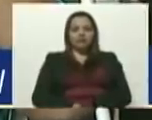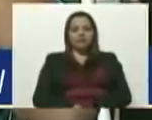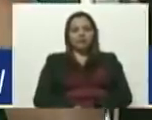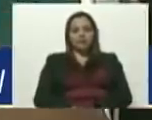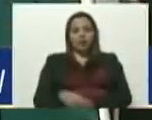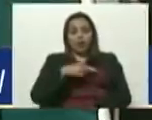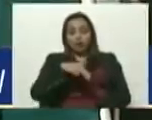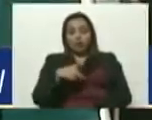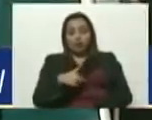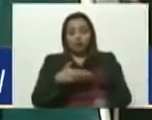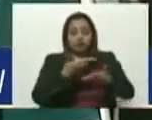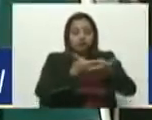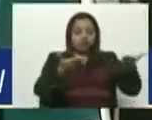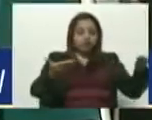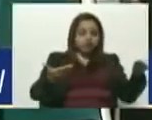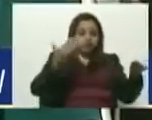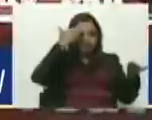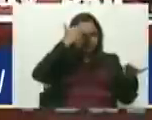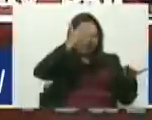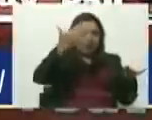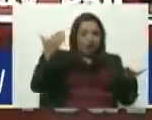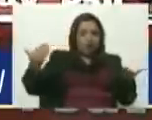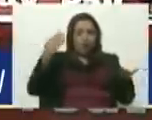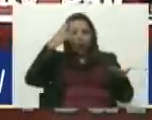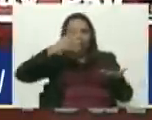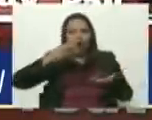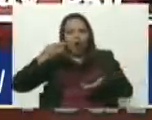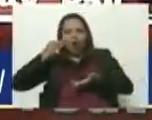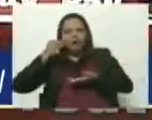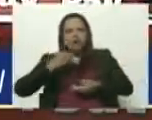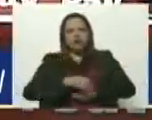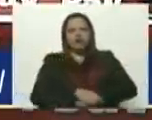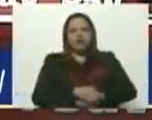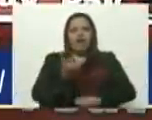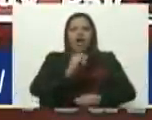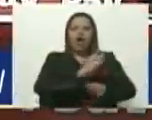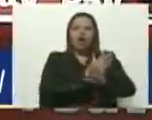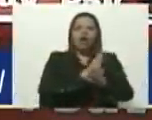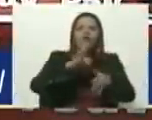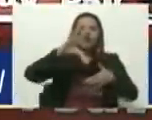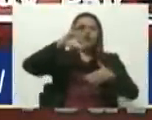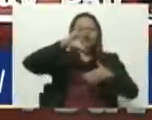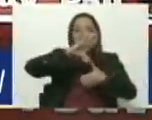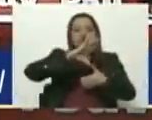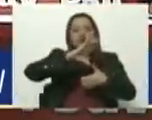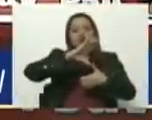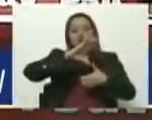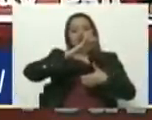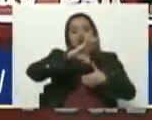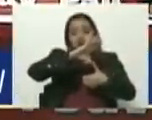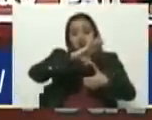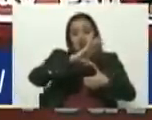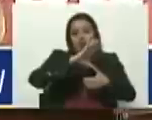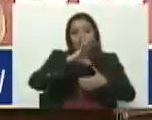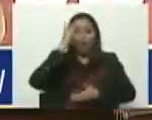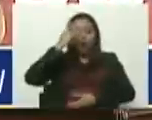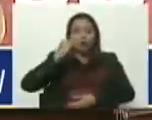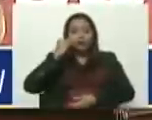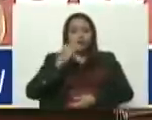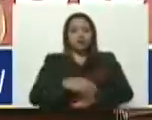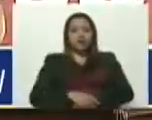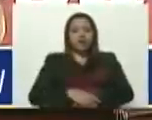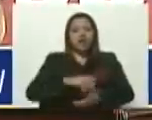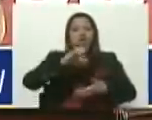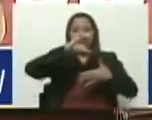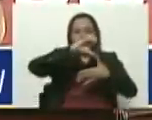saludo a todos los jóvenes muchachos que están en los juegos suramericanos de la juventud desde el día 28